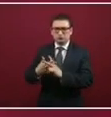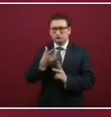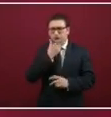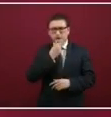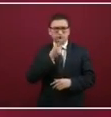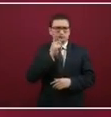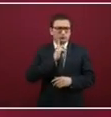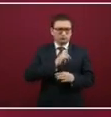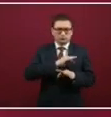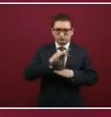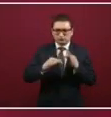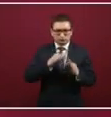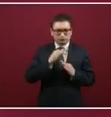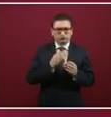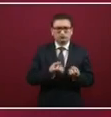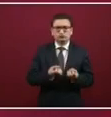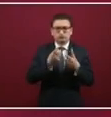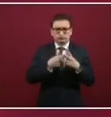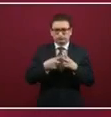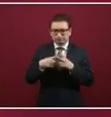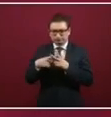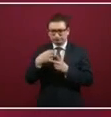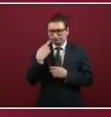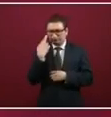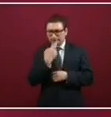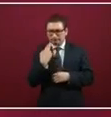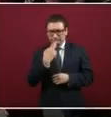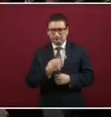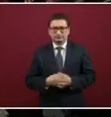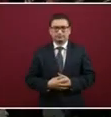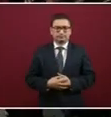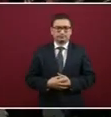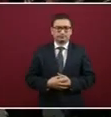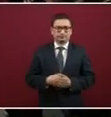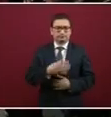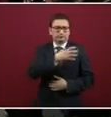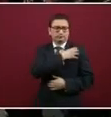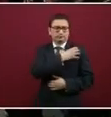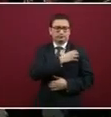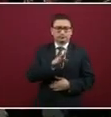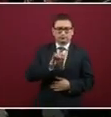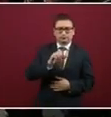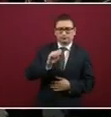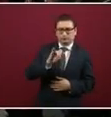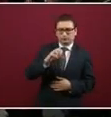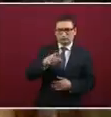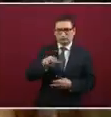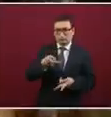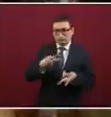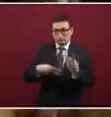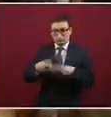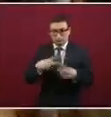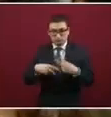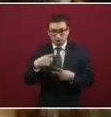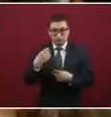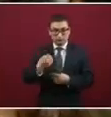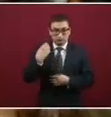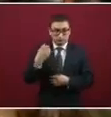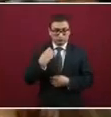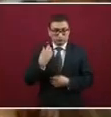hombres y mujeres. Okay. ¿Y el comandante Bucio va a venir a la